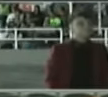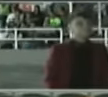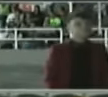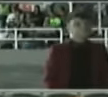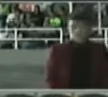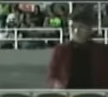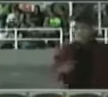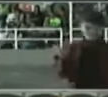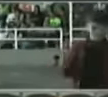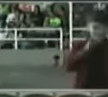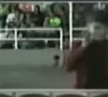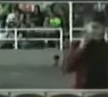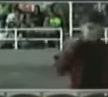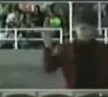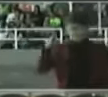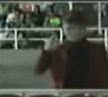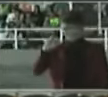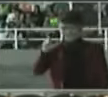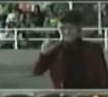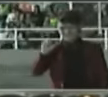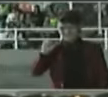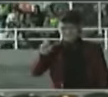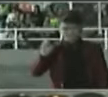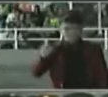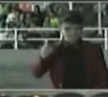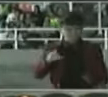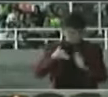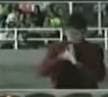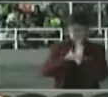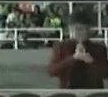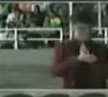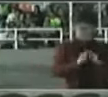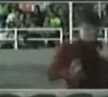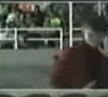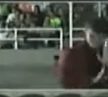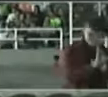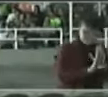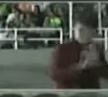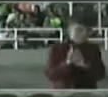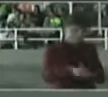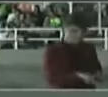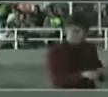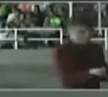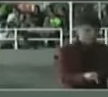Eliseo trajo una palabra de prosperidad. Había hambre.